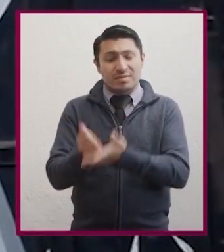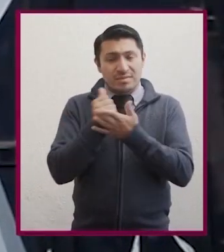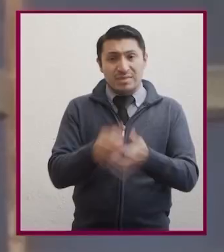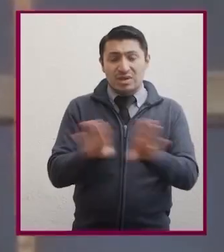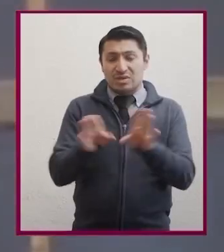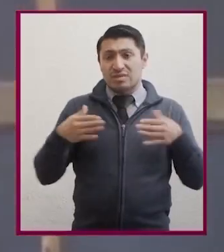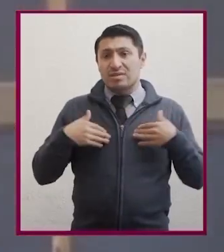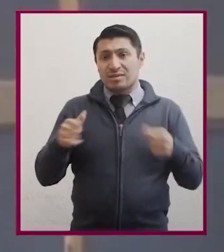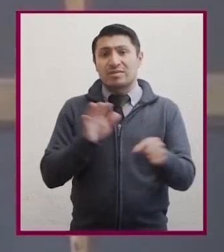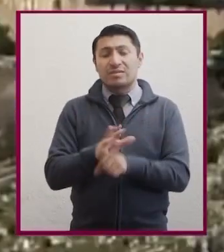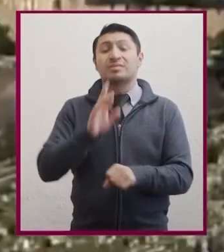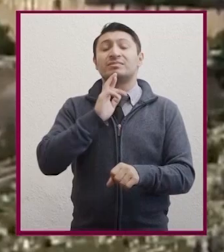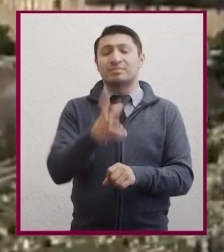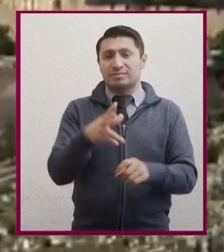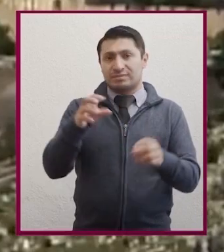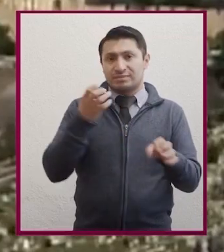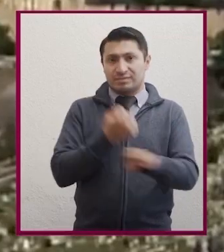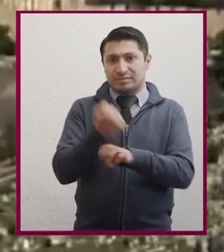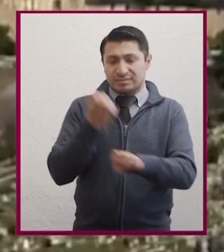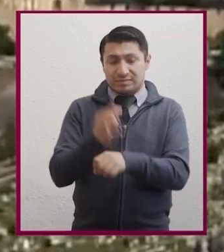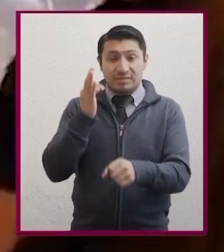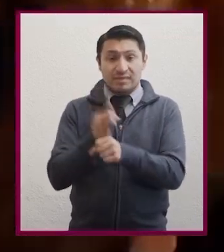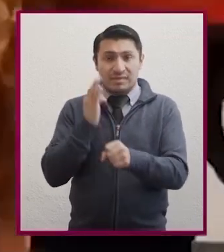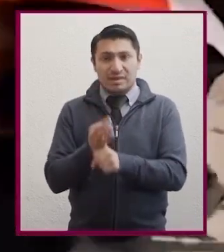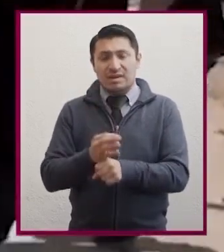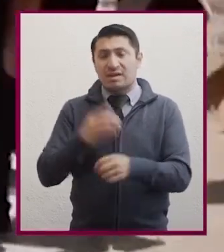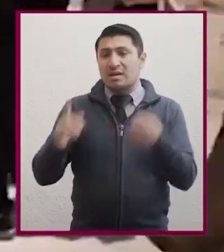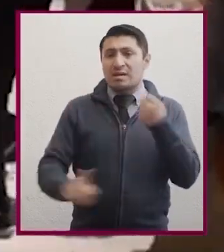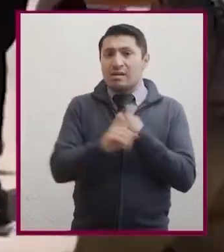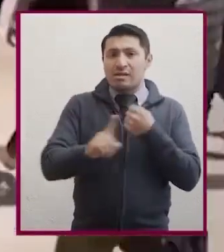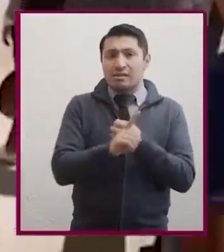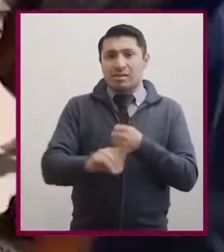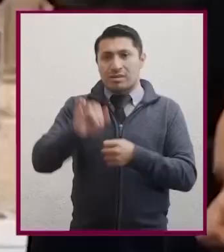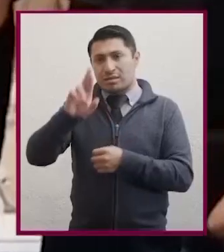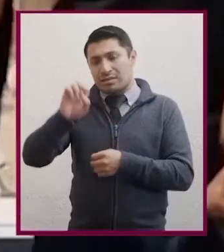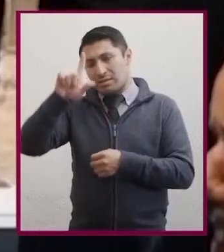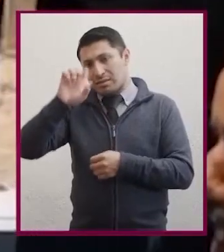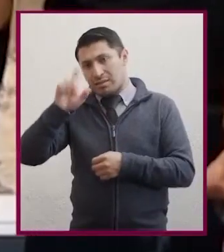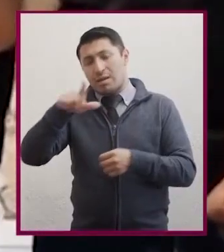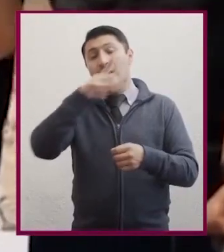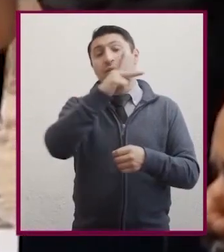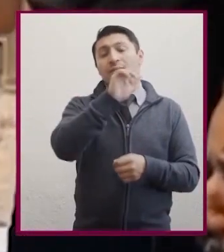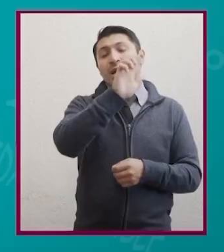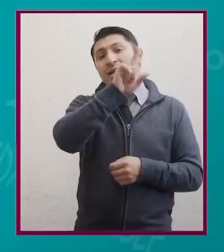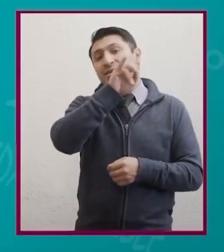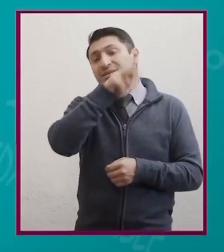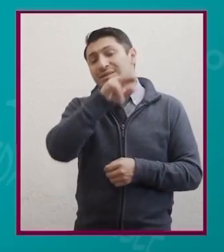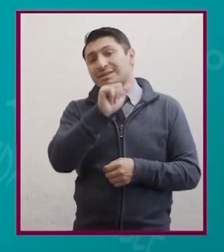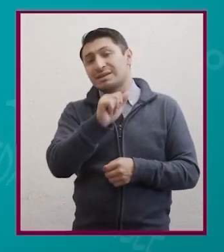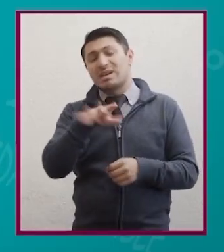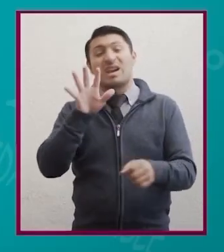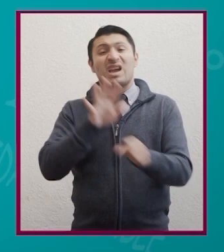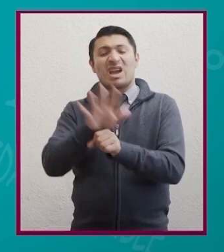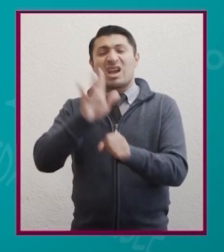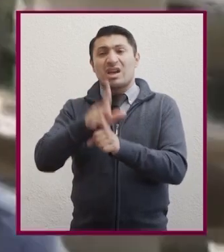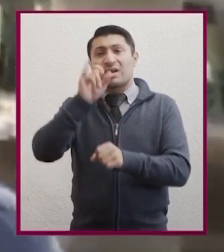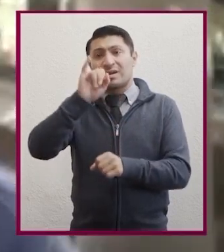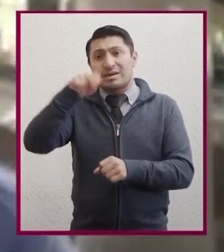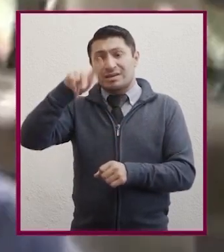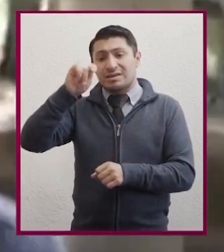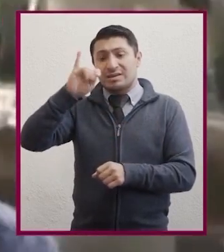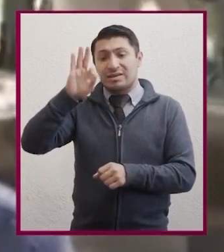a comprender un poco mejor el estado actual del conflicto entre israelíes y palestinos. ¿Qué son las